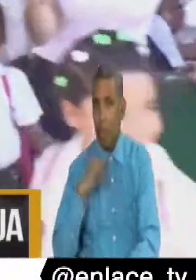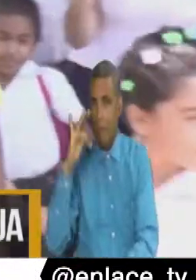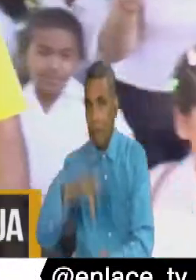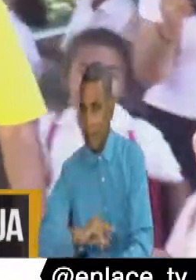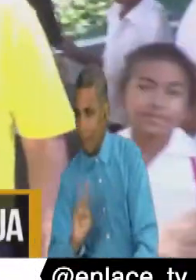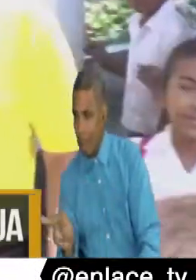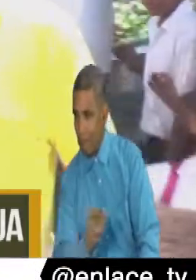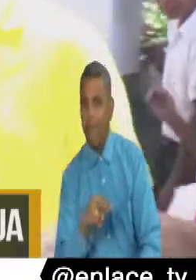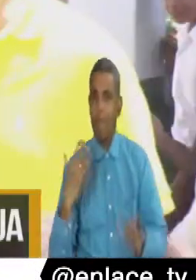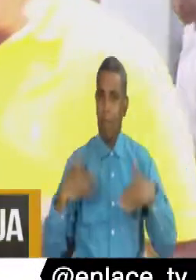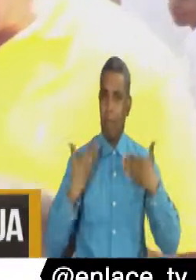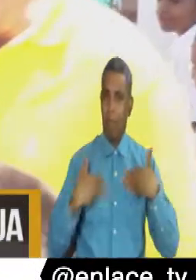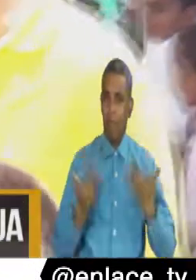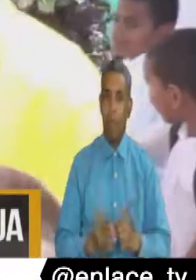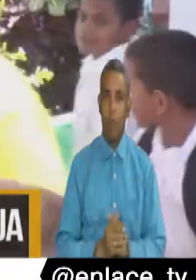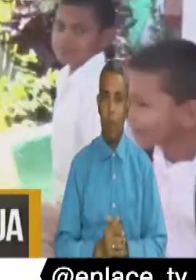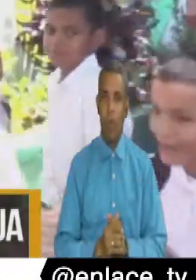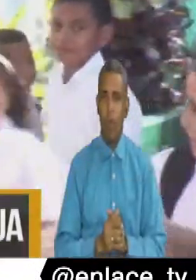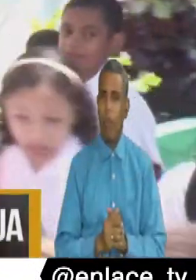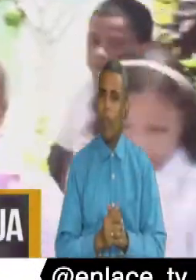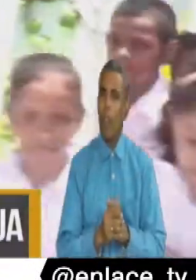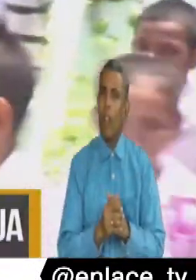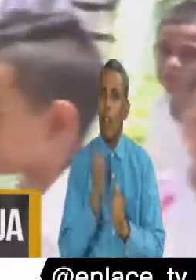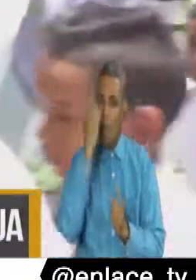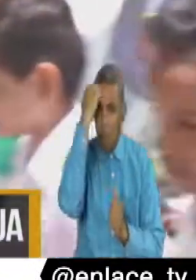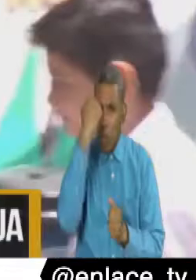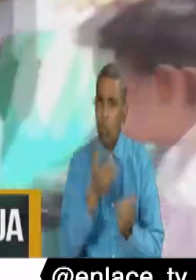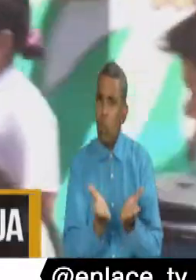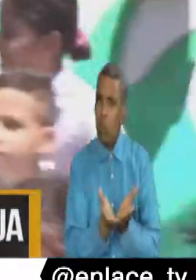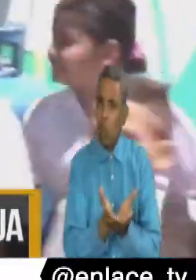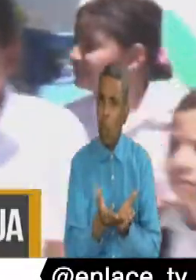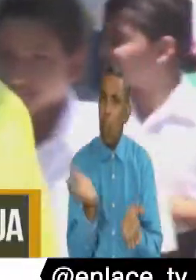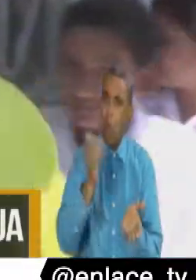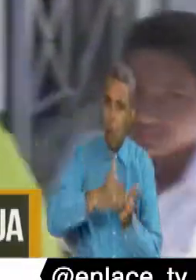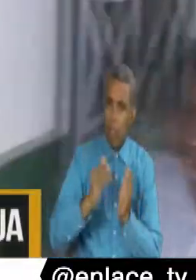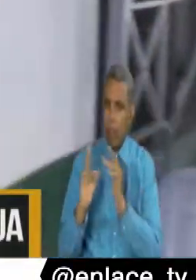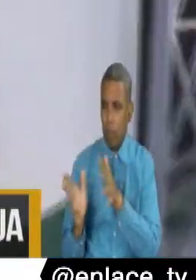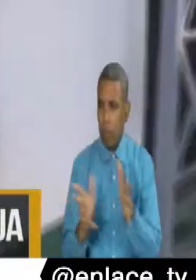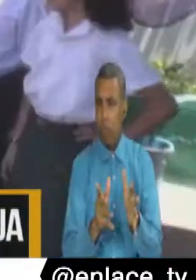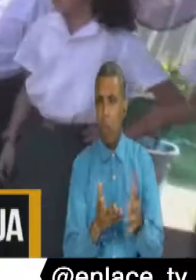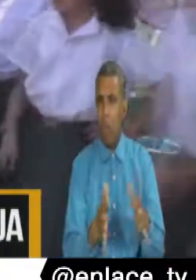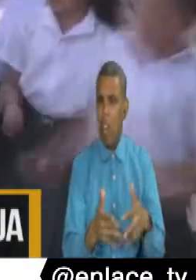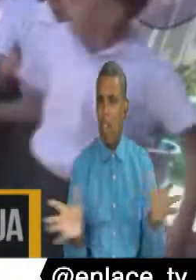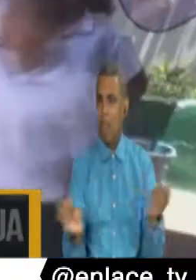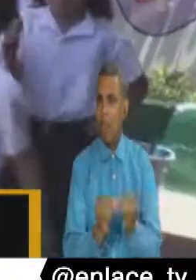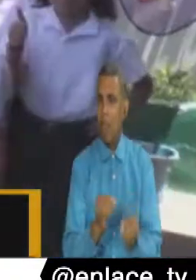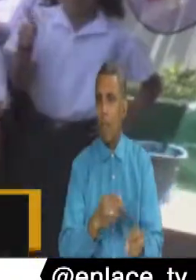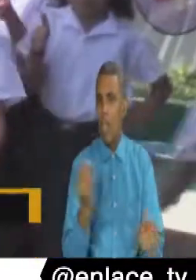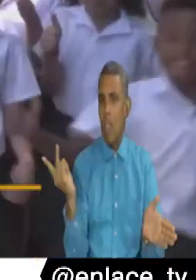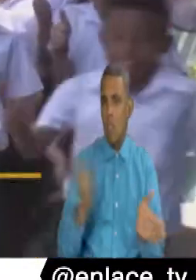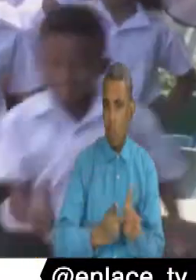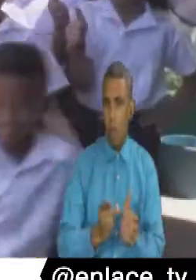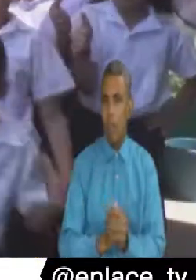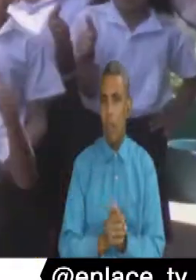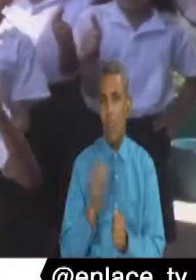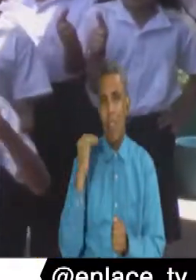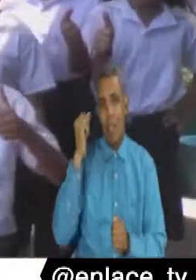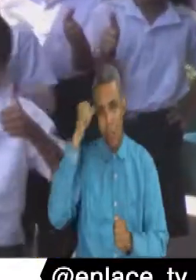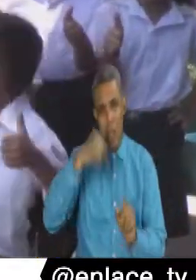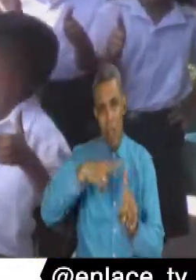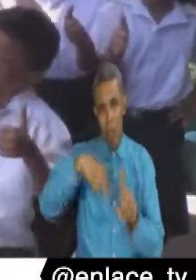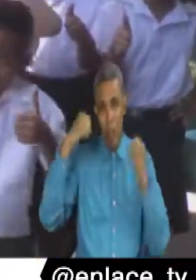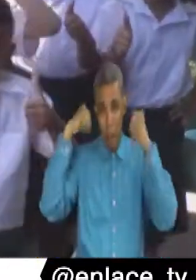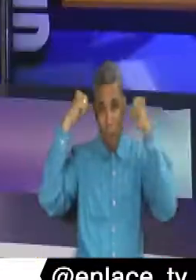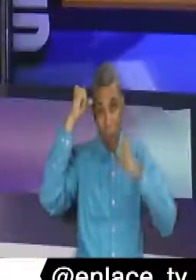contento. Más de 1.000 docentes retornaron de nuevo a las labores después de más de 39 días de cese de actividades convocado por